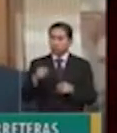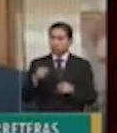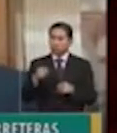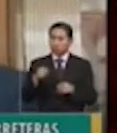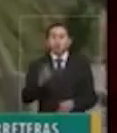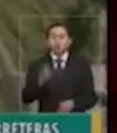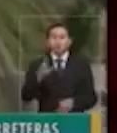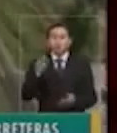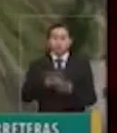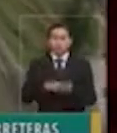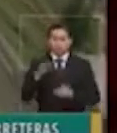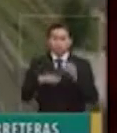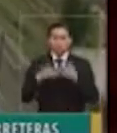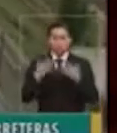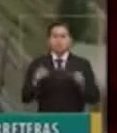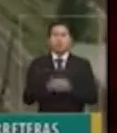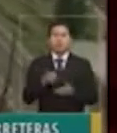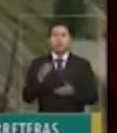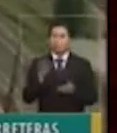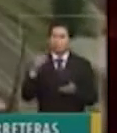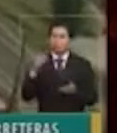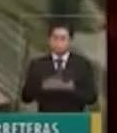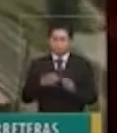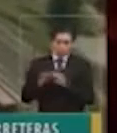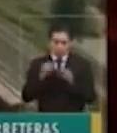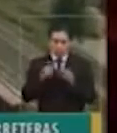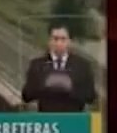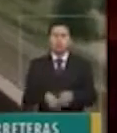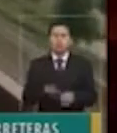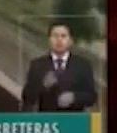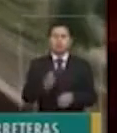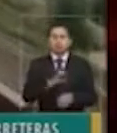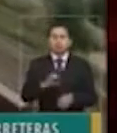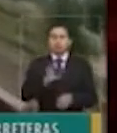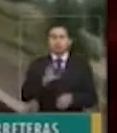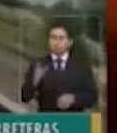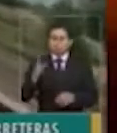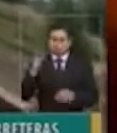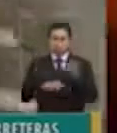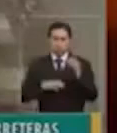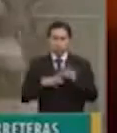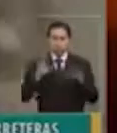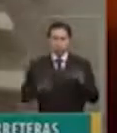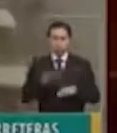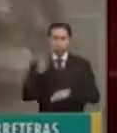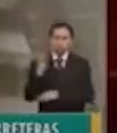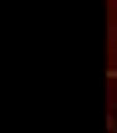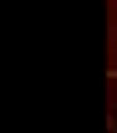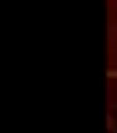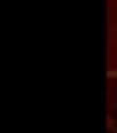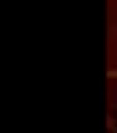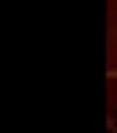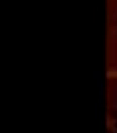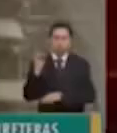boliviano. Canciller, ¿cuál es el aporte y la expectativa que tienen los demás países quienes van a componer este proyecto de tren